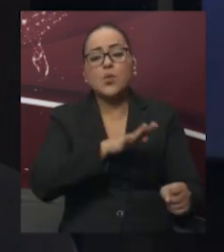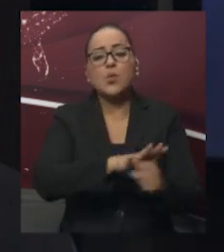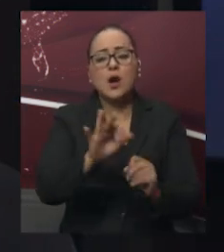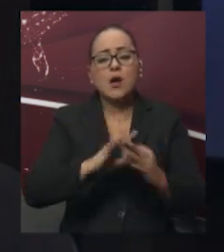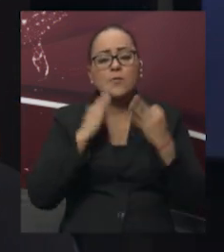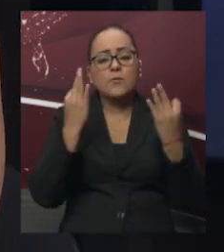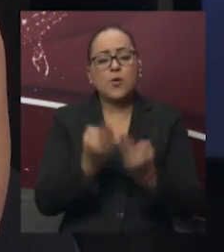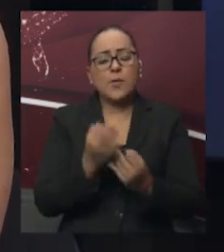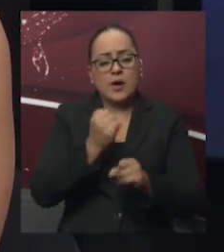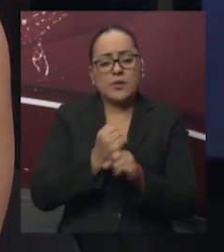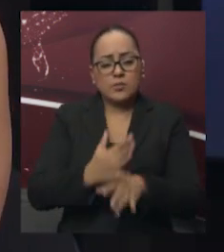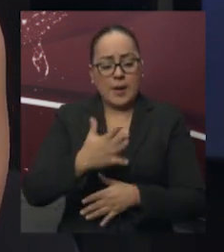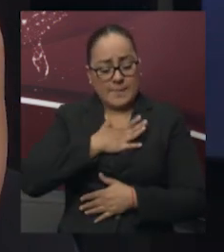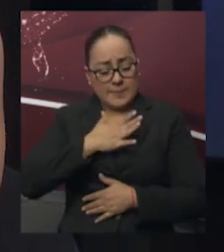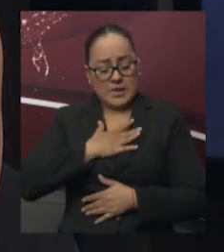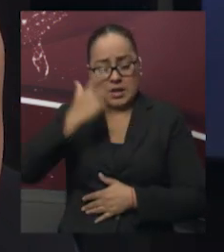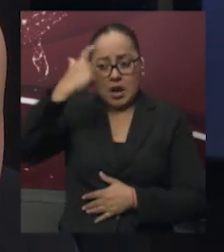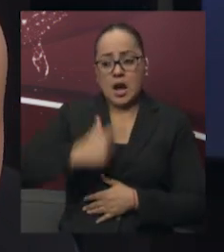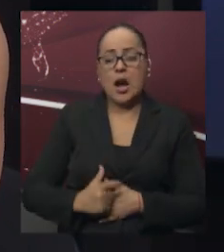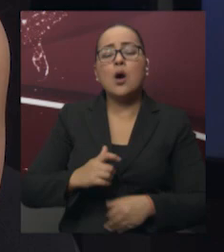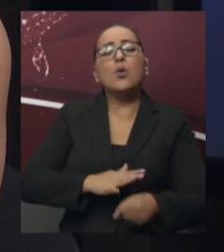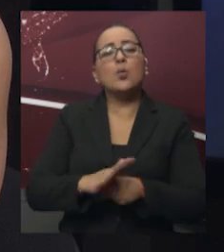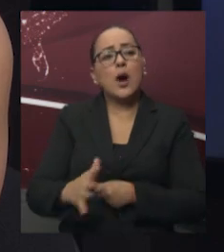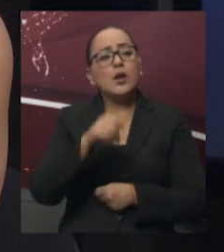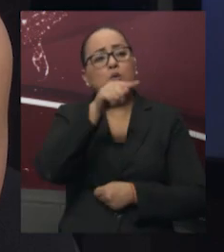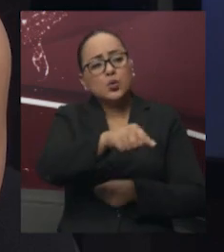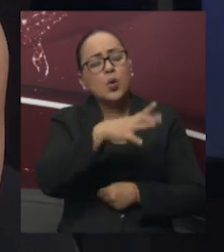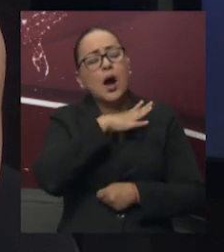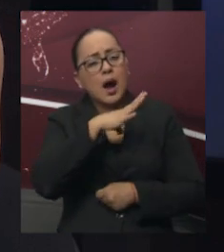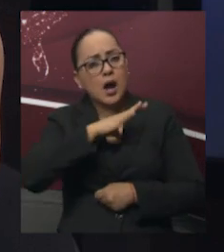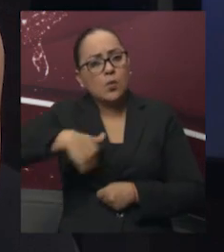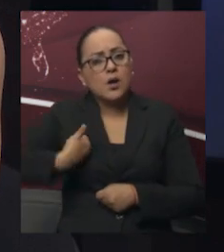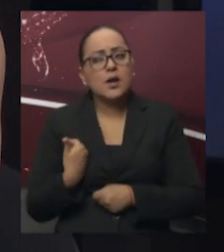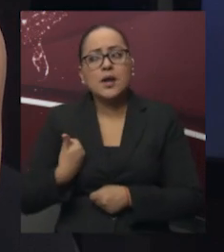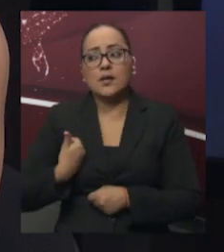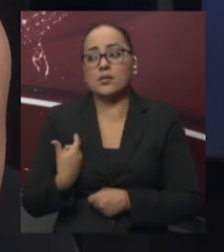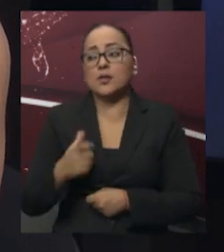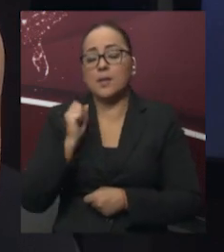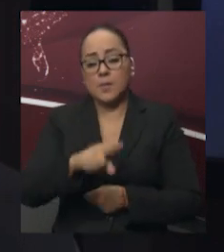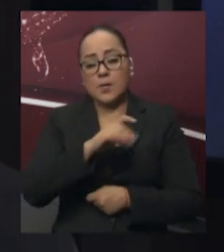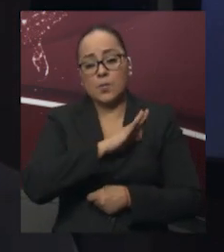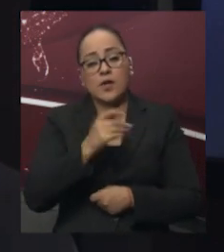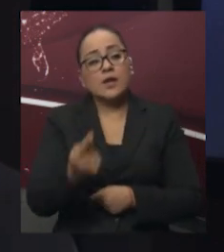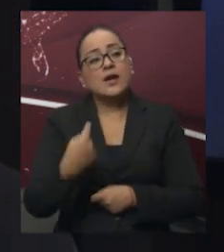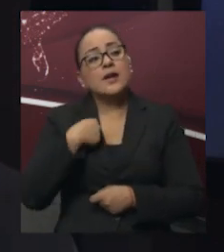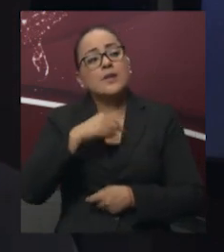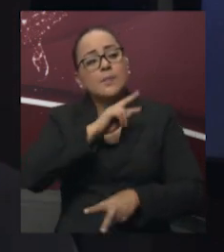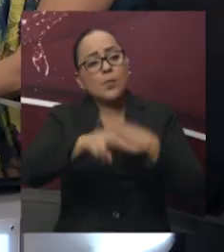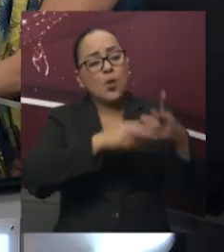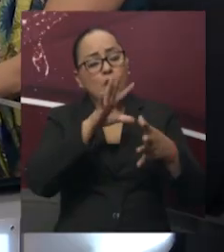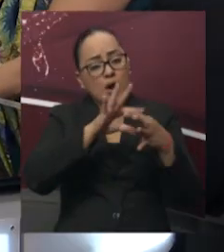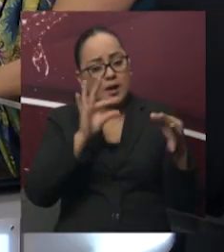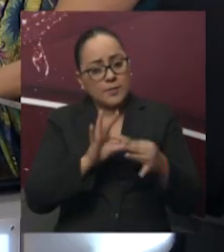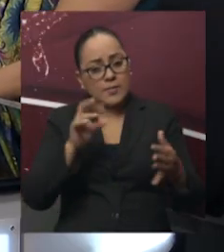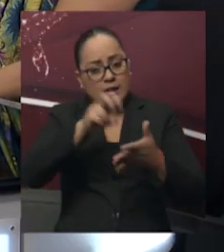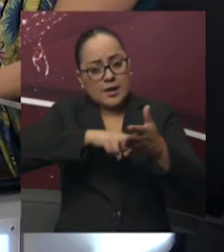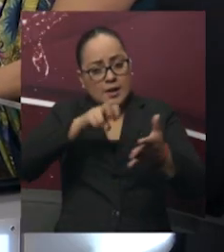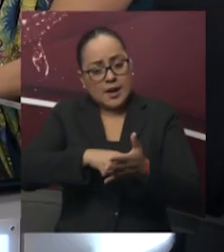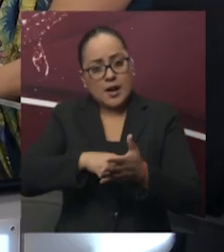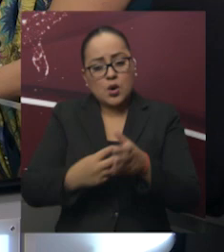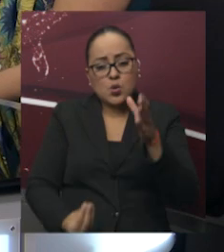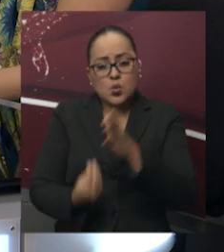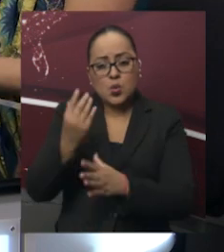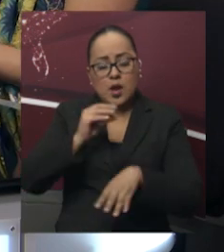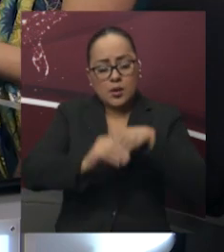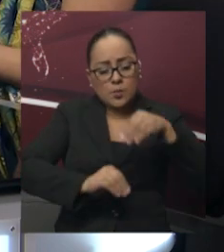la información que tienes de mí. Y no solamente eso, sino también si hay una aclaración, poder modificarlo, poder